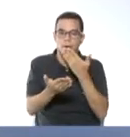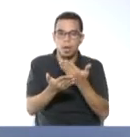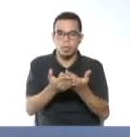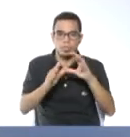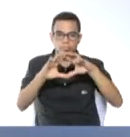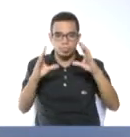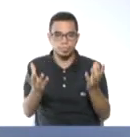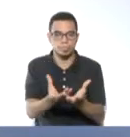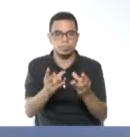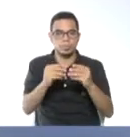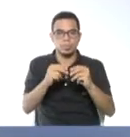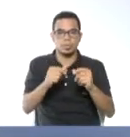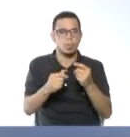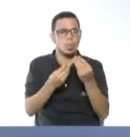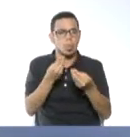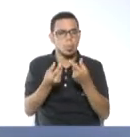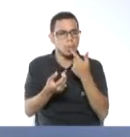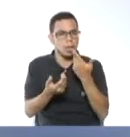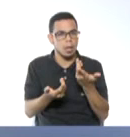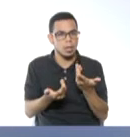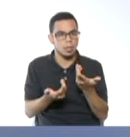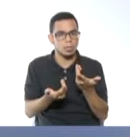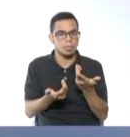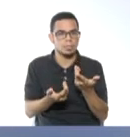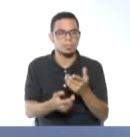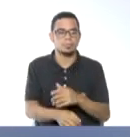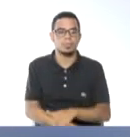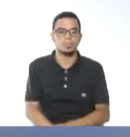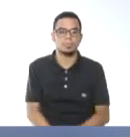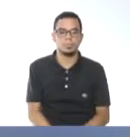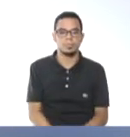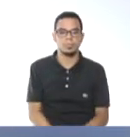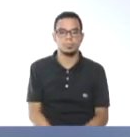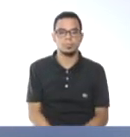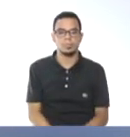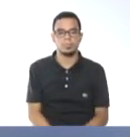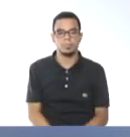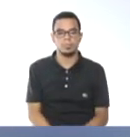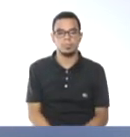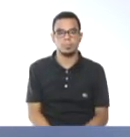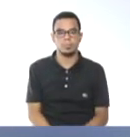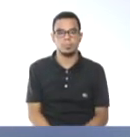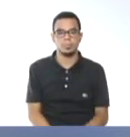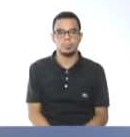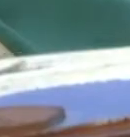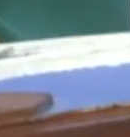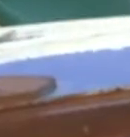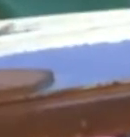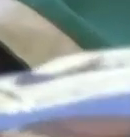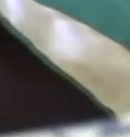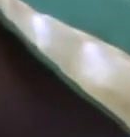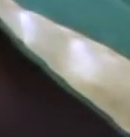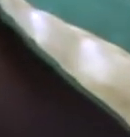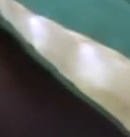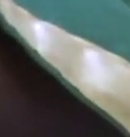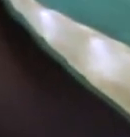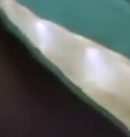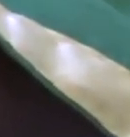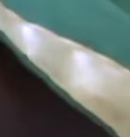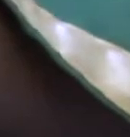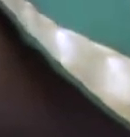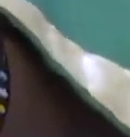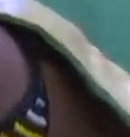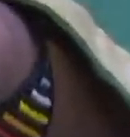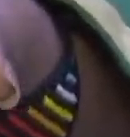la Madre Tierra que dice Alpamama, ¿no? Y dice así en idioma inga.